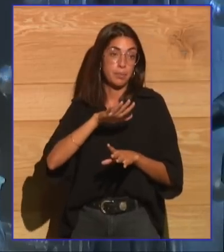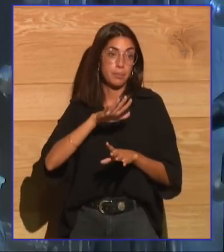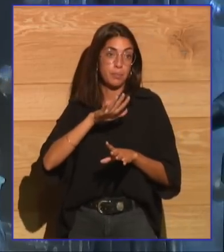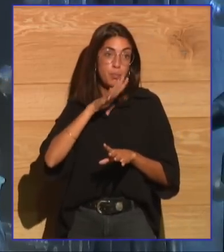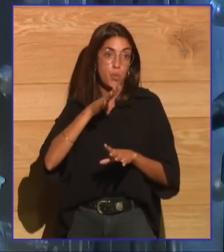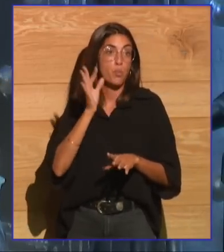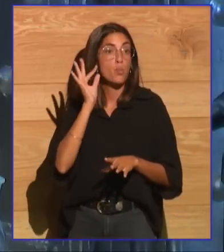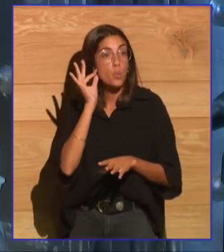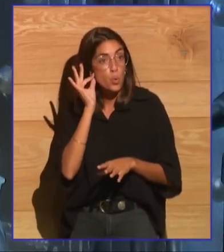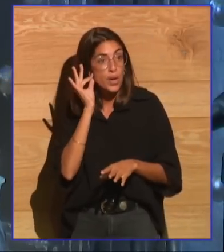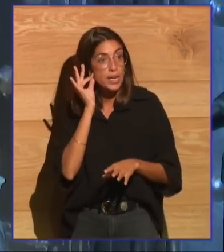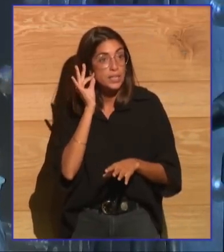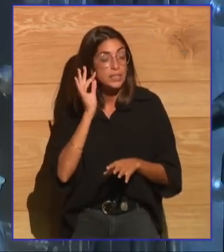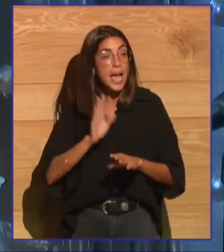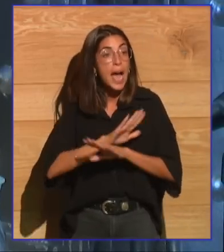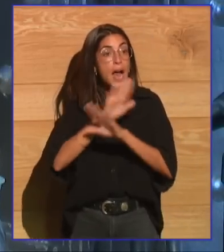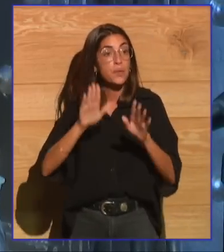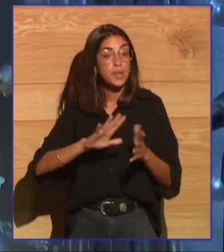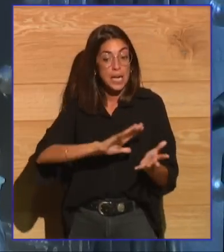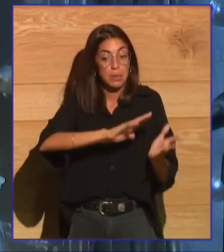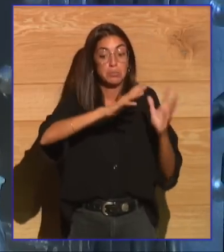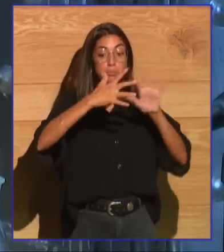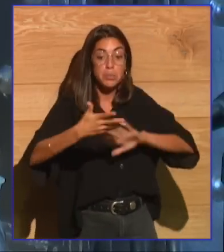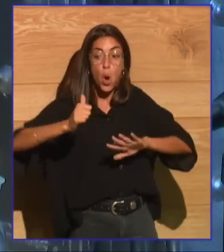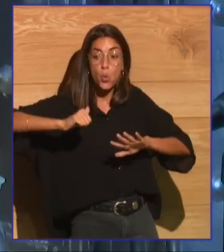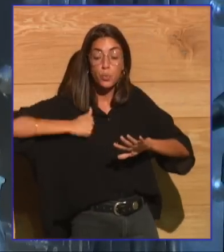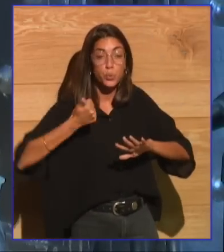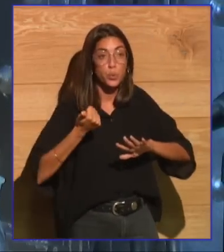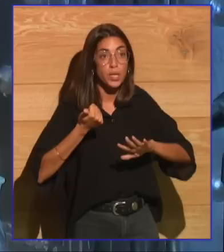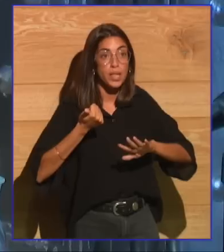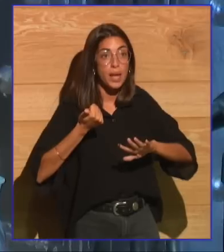mujeres se ha convertido la oportunidad explica